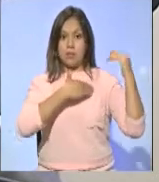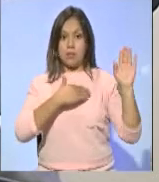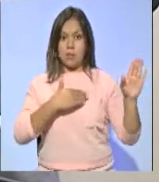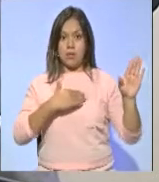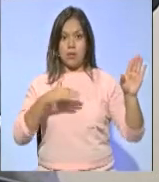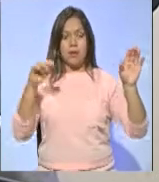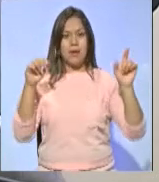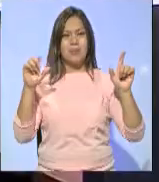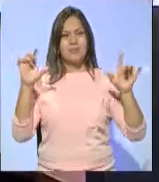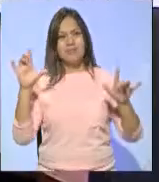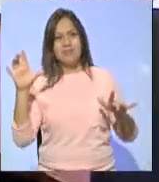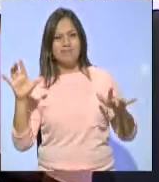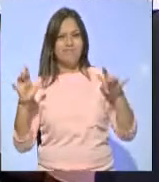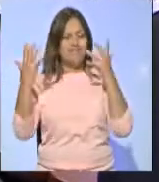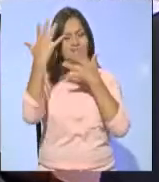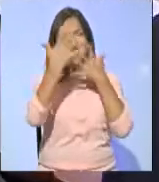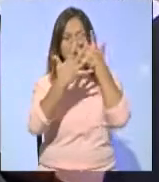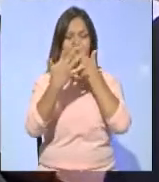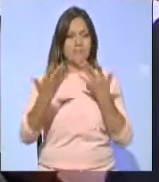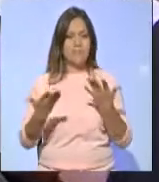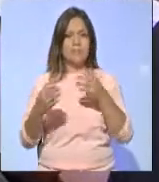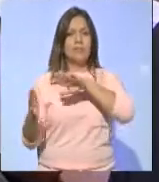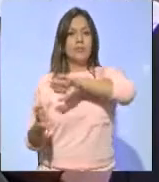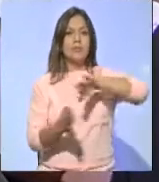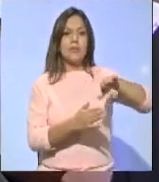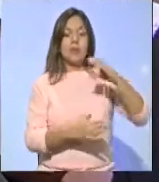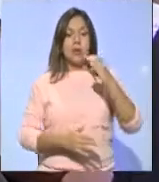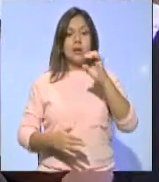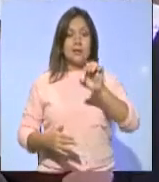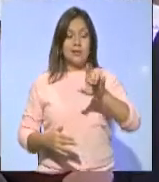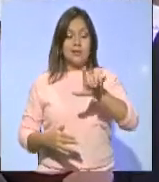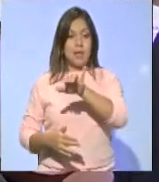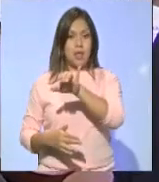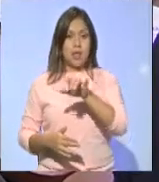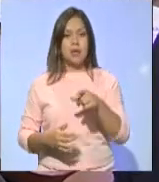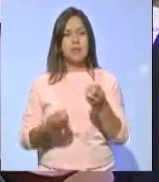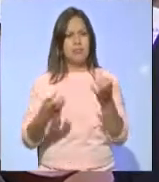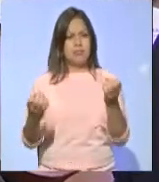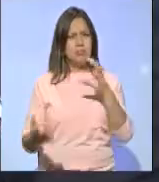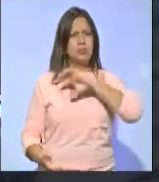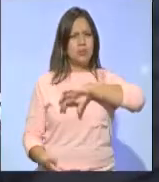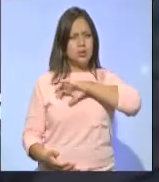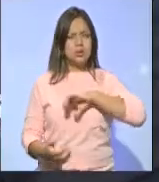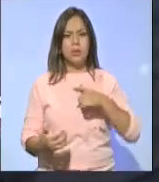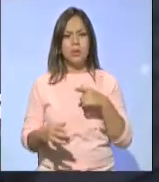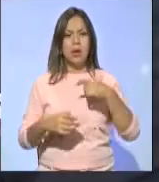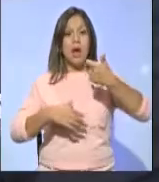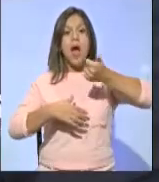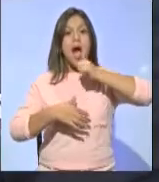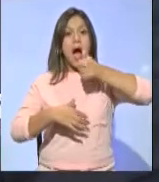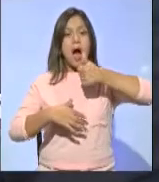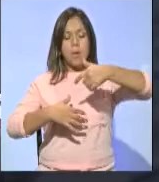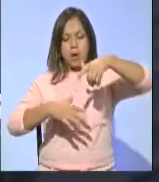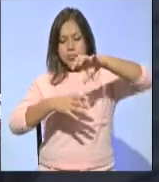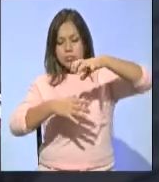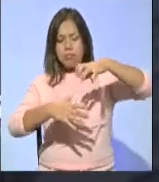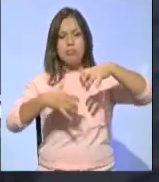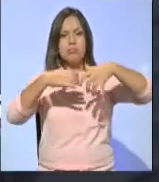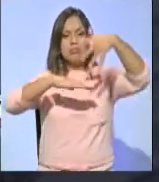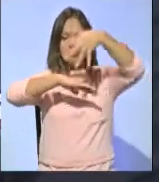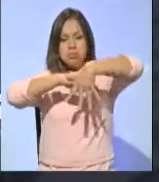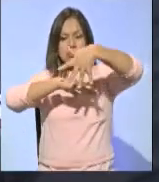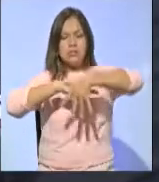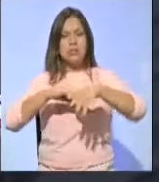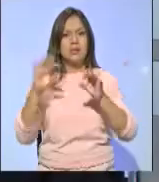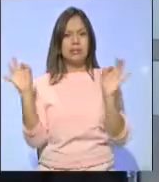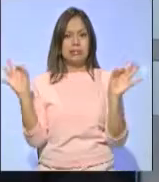a medias. El legislador Guillermo Celi denunció que varios municipios no cuentan con agua potable y alcantarillado, lo que ocasiona graves